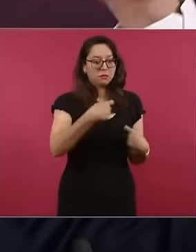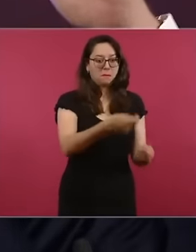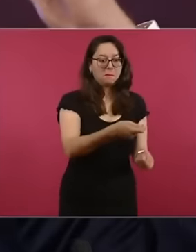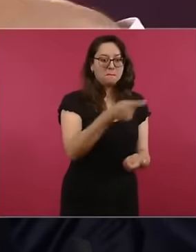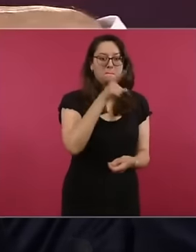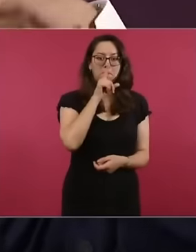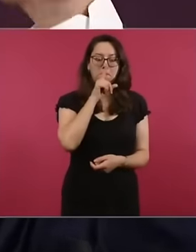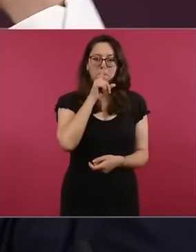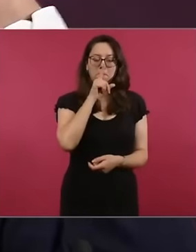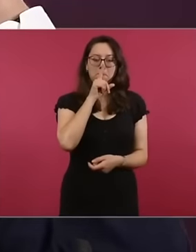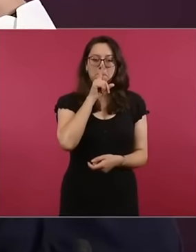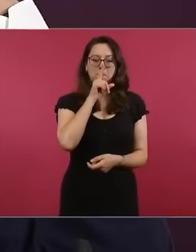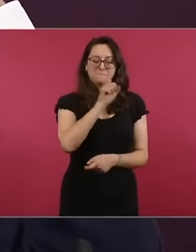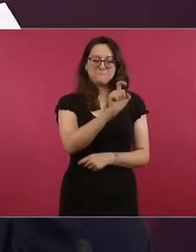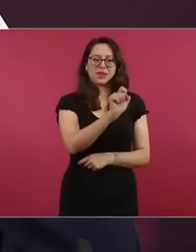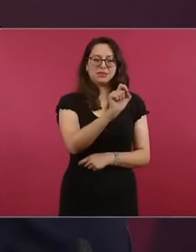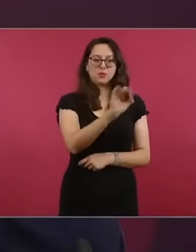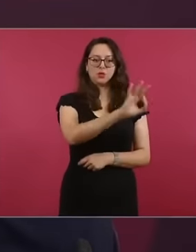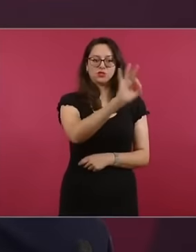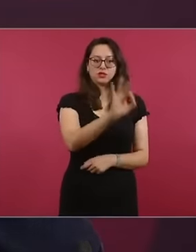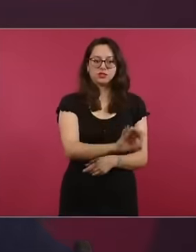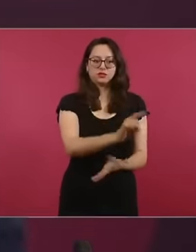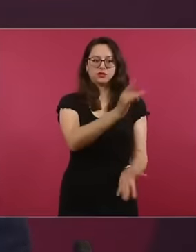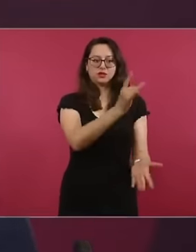tenemos para